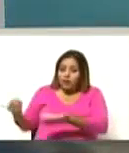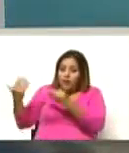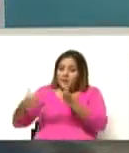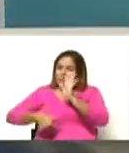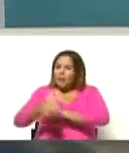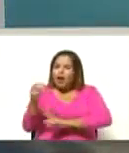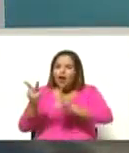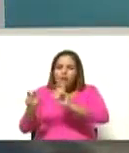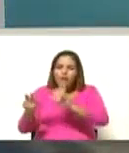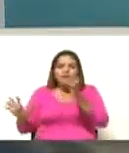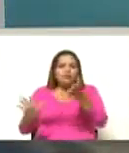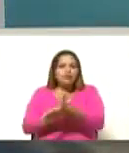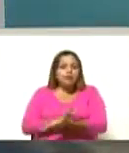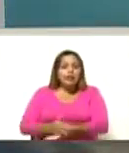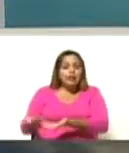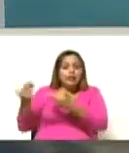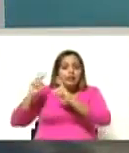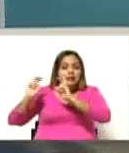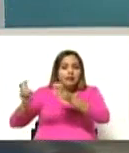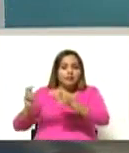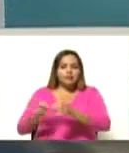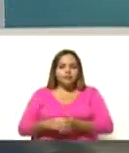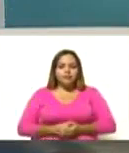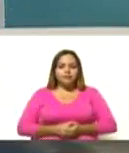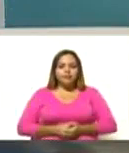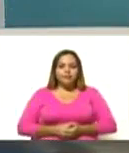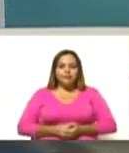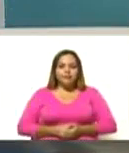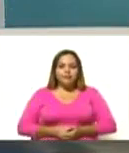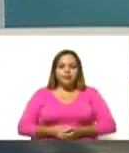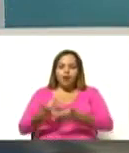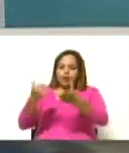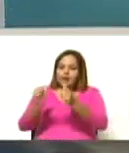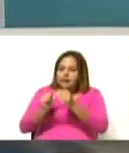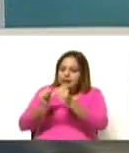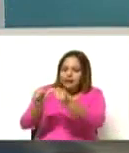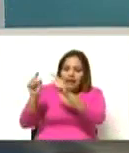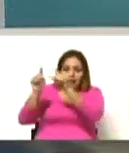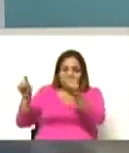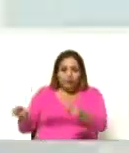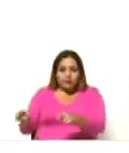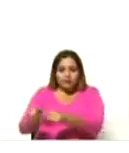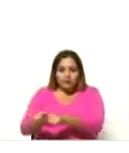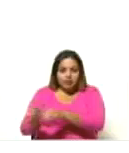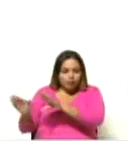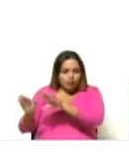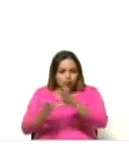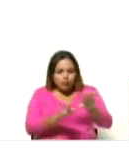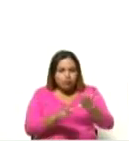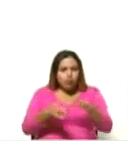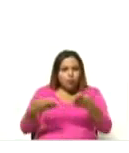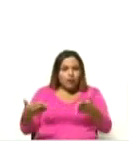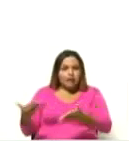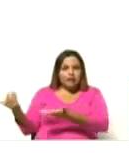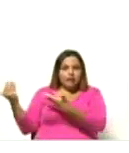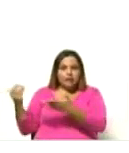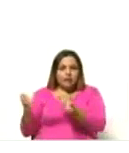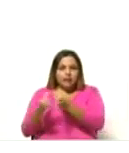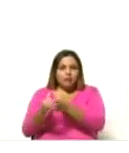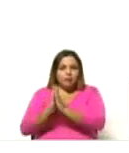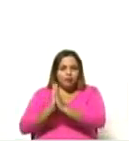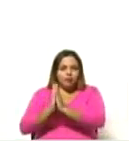reciente que hay en torno a este tema. Vamos a seguir con las láminas, vamos a colocar la siguiente, disculpen a mi ilustre equipo de